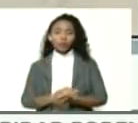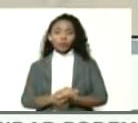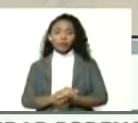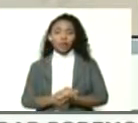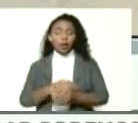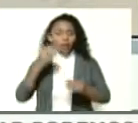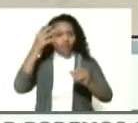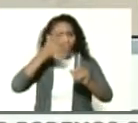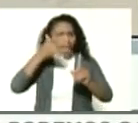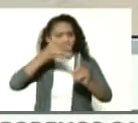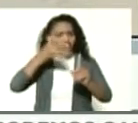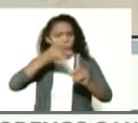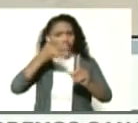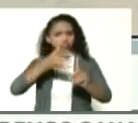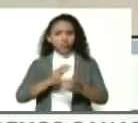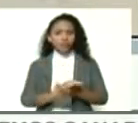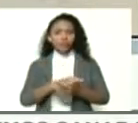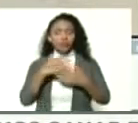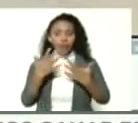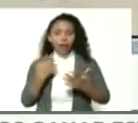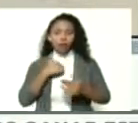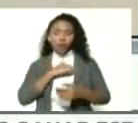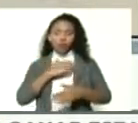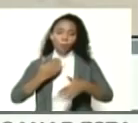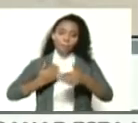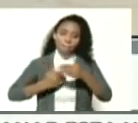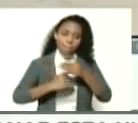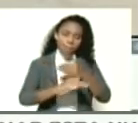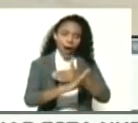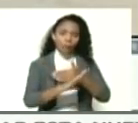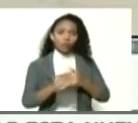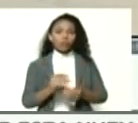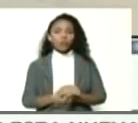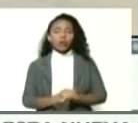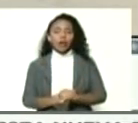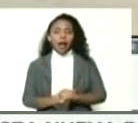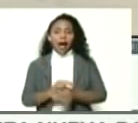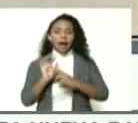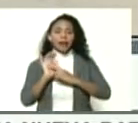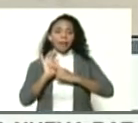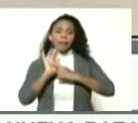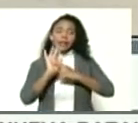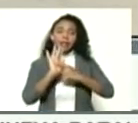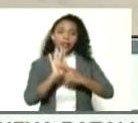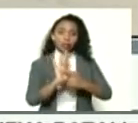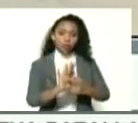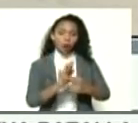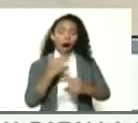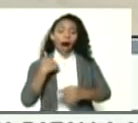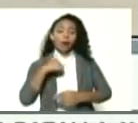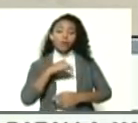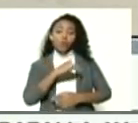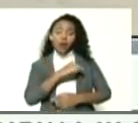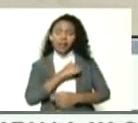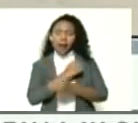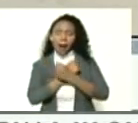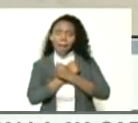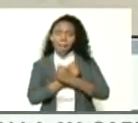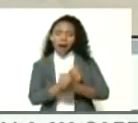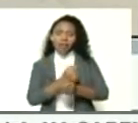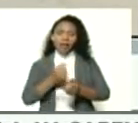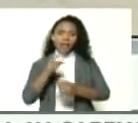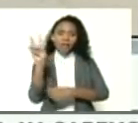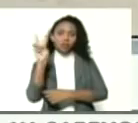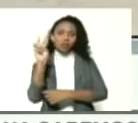las instrucciones de que vamos a representar a nuestra amada